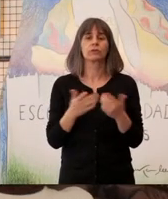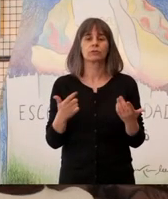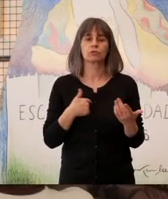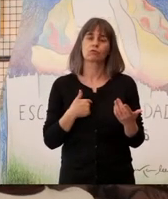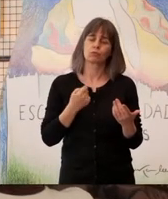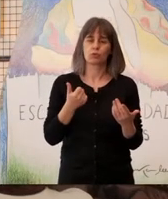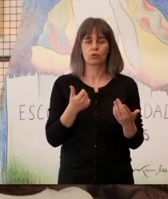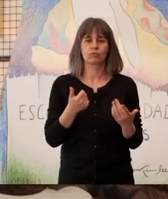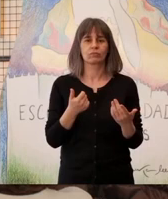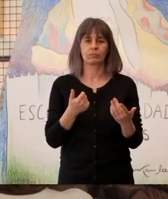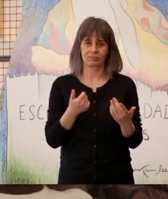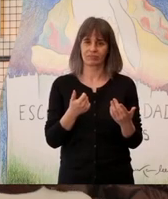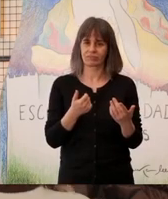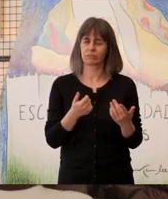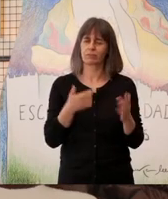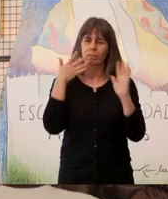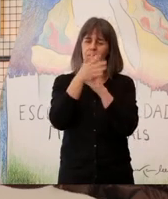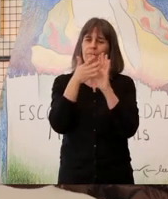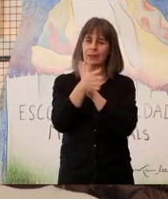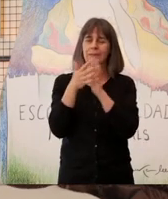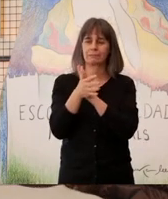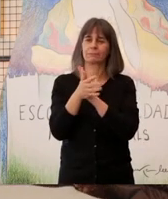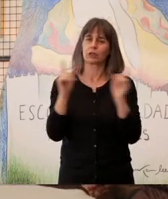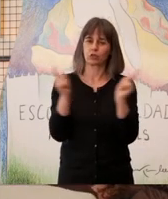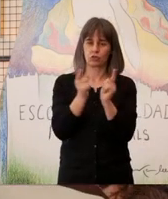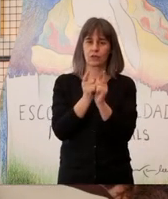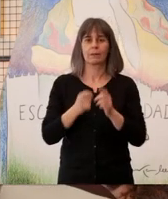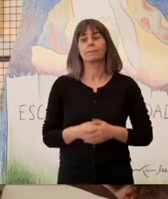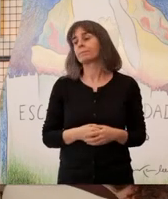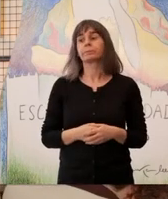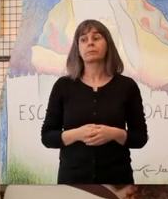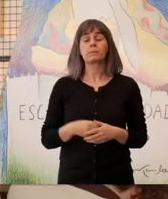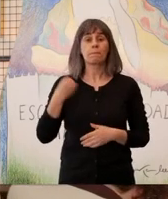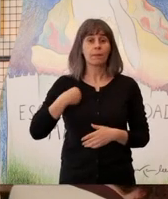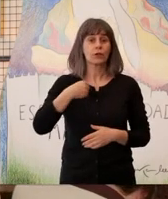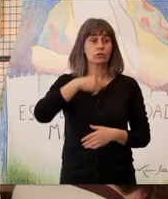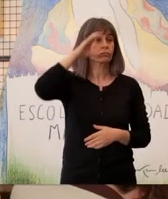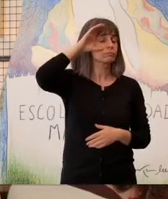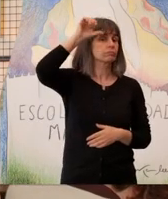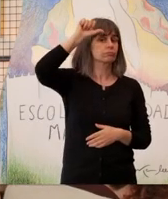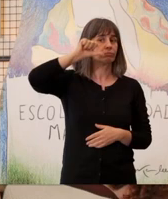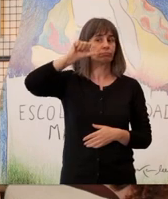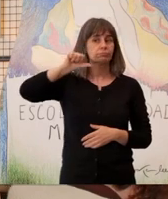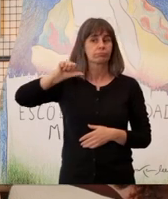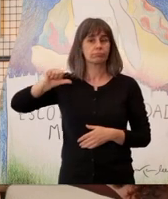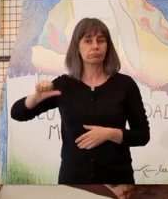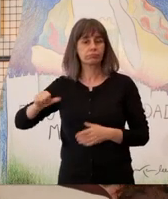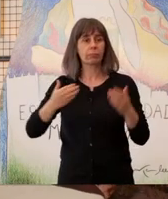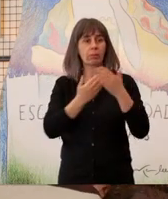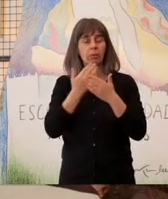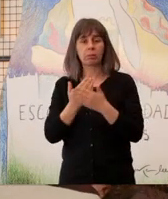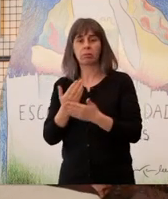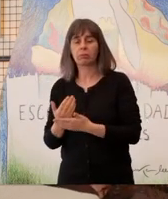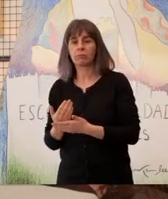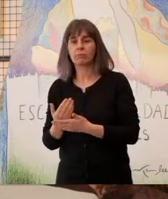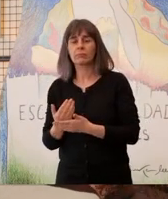un poco telegráfica no oyendo casi todo lo que se ha dicho Aquí he tenido una